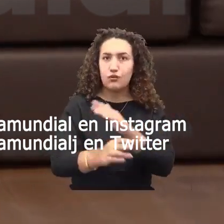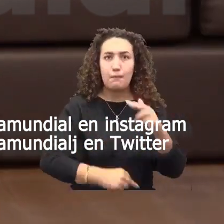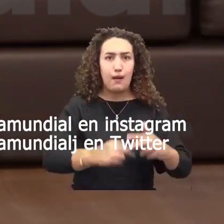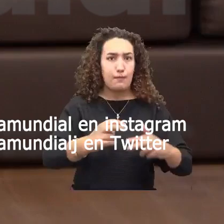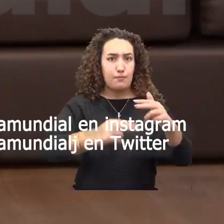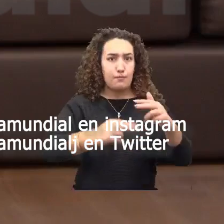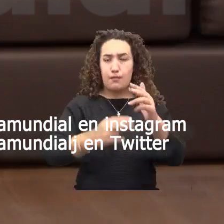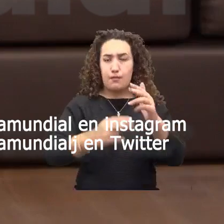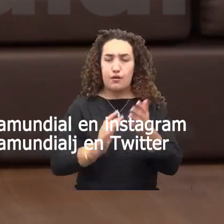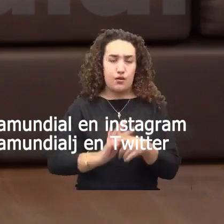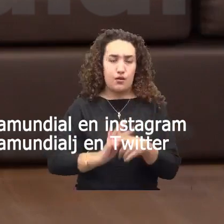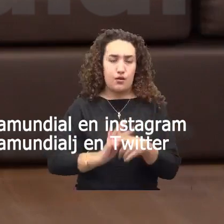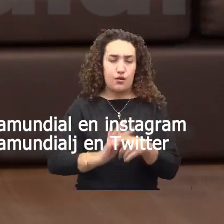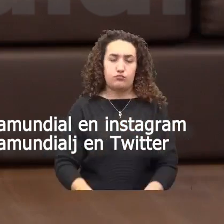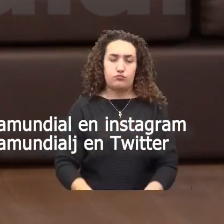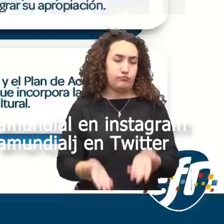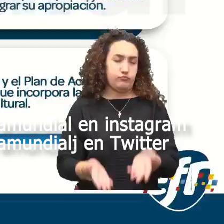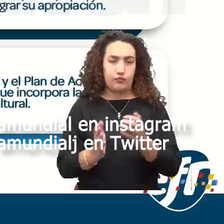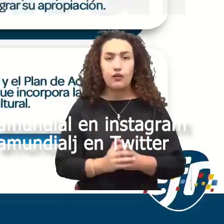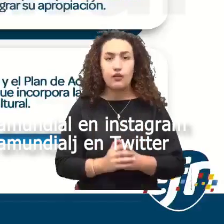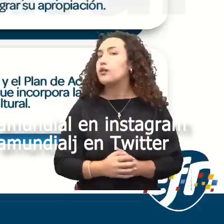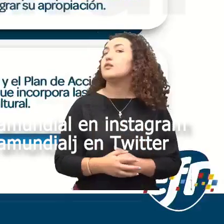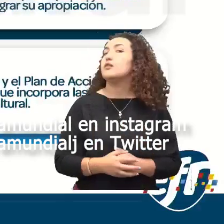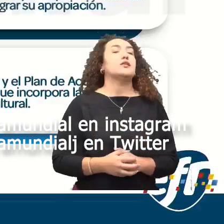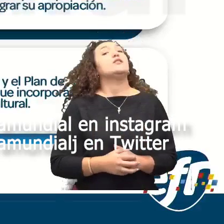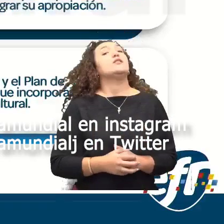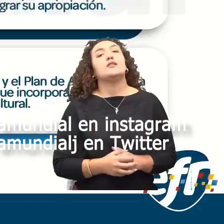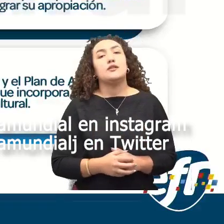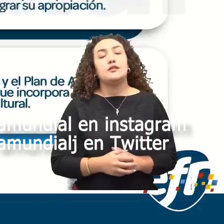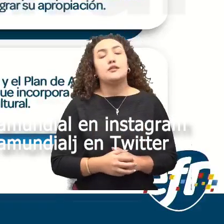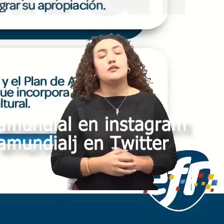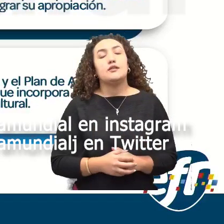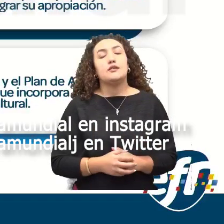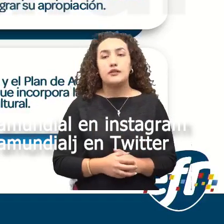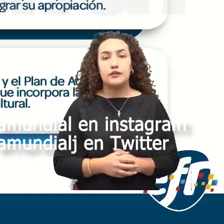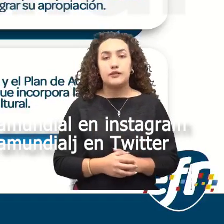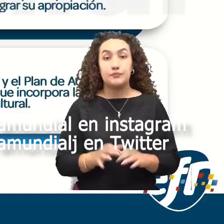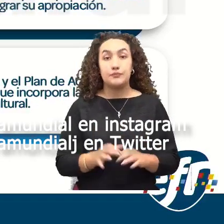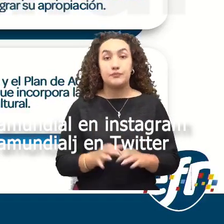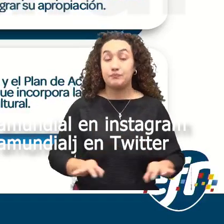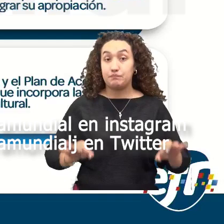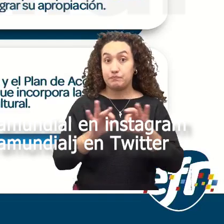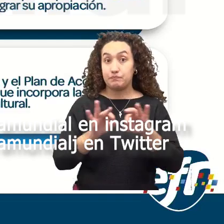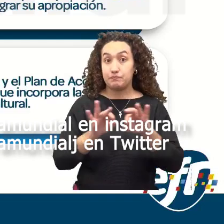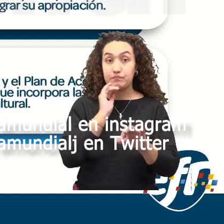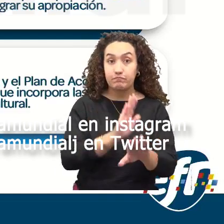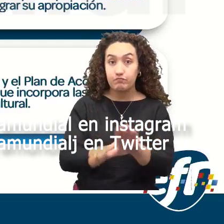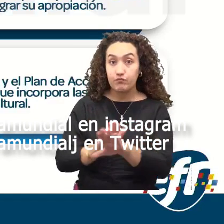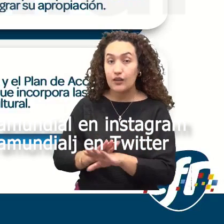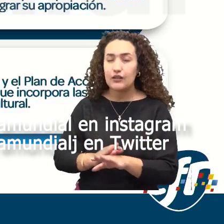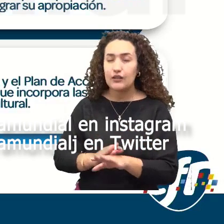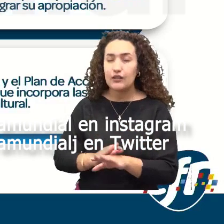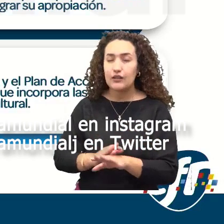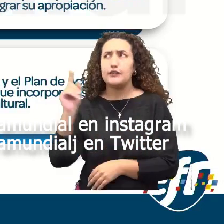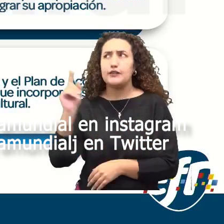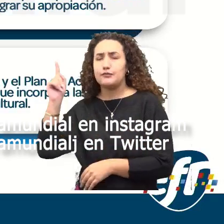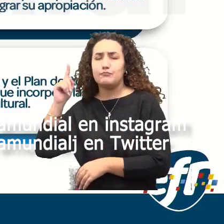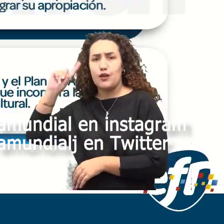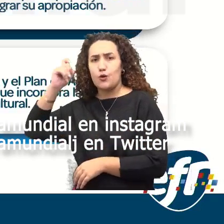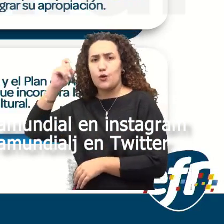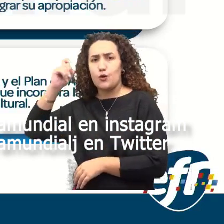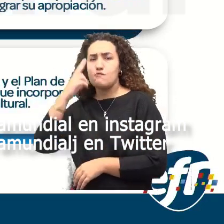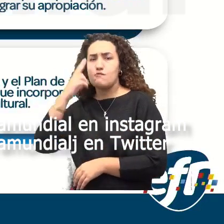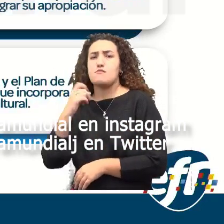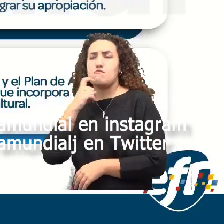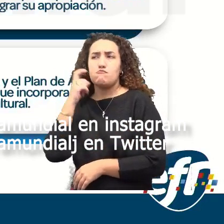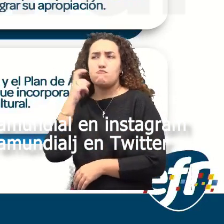ejecución. Aquí es importante mencionar algo que siempre fue un mensaje del gobernador, y es un proyecto